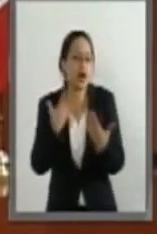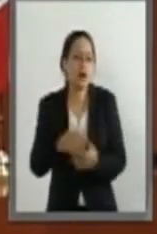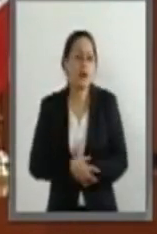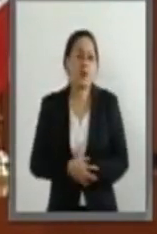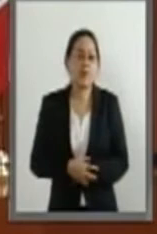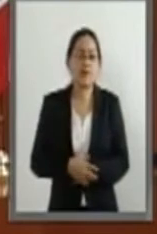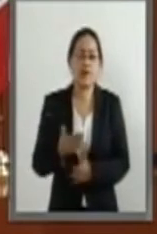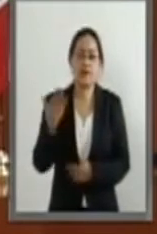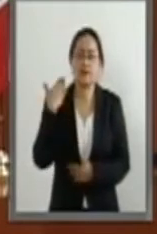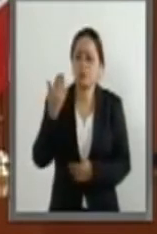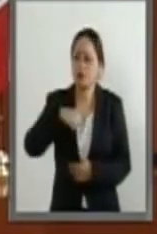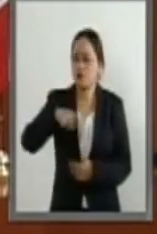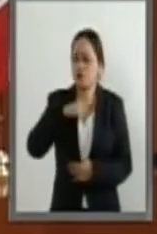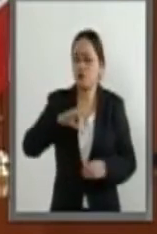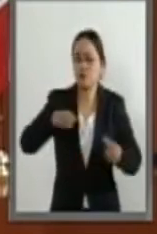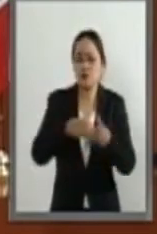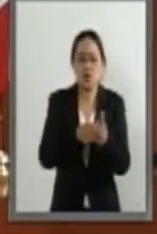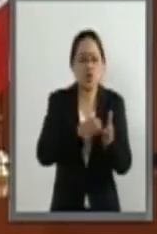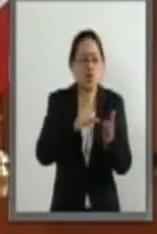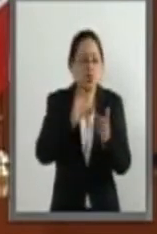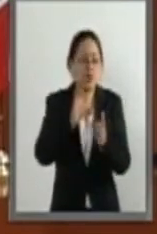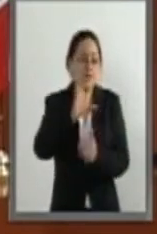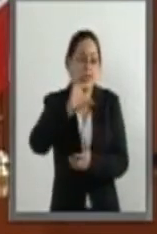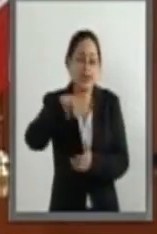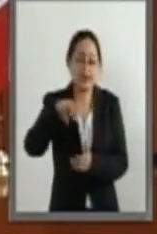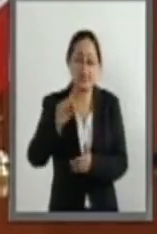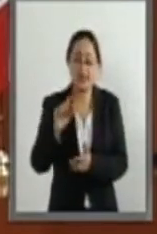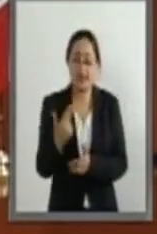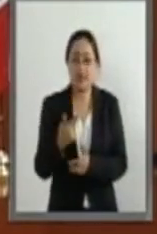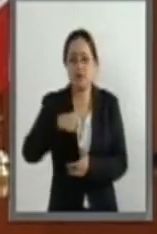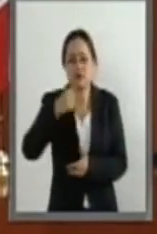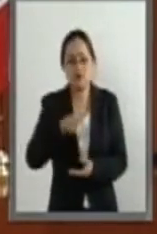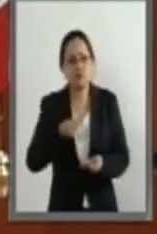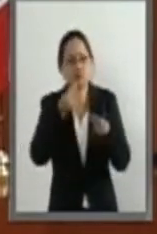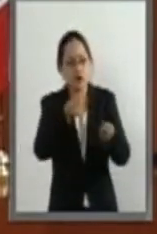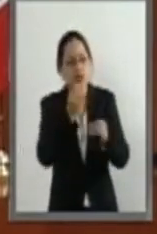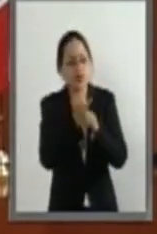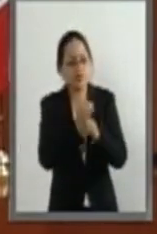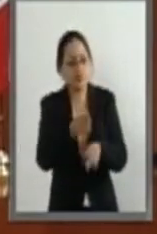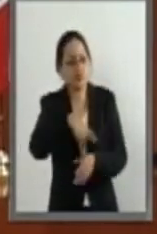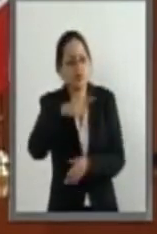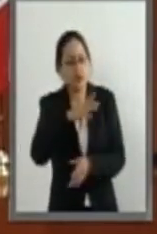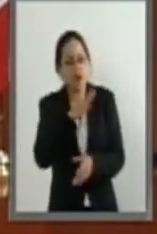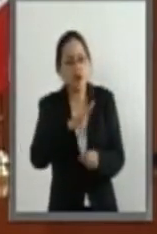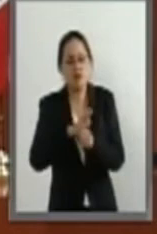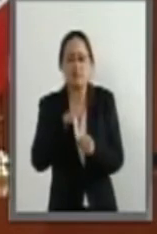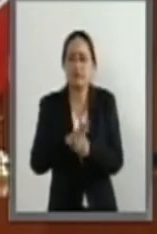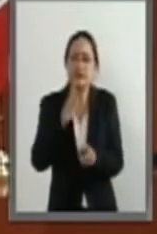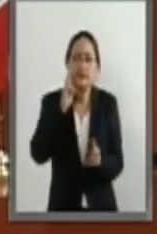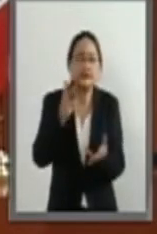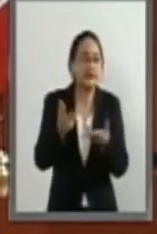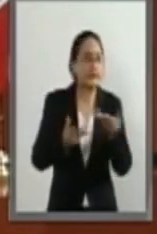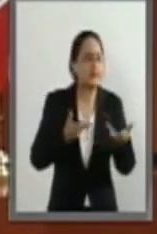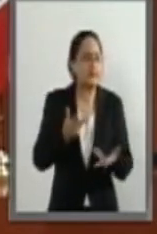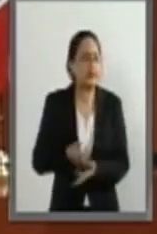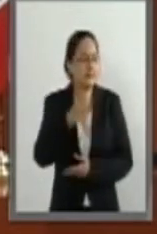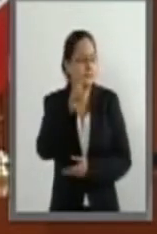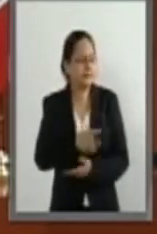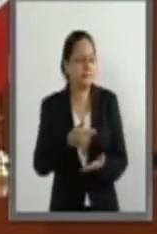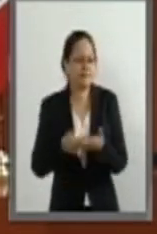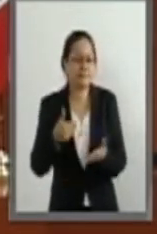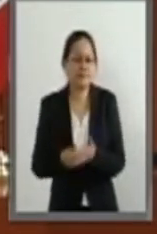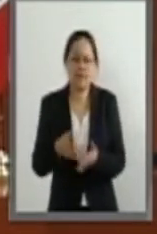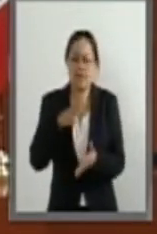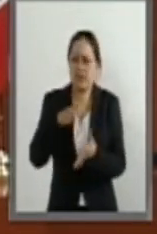llegó a nosotros el informe de la Comisión de Derechos Humanos y ahí podemos refrescar cifras y discurso. Lo cierto es que hay una